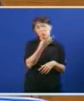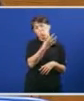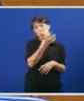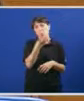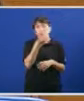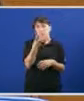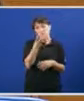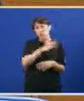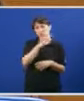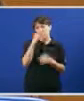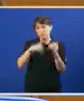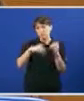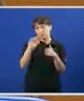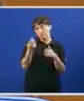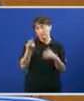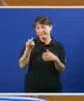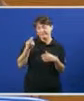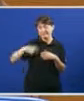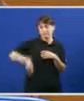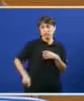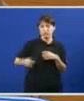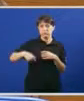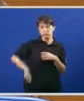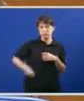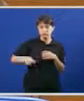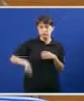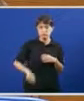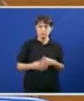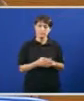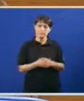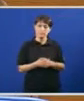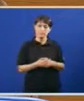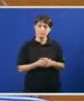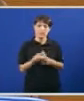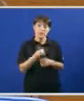vivir. E 83.000 personas que reciben